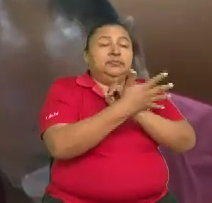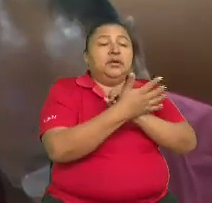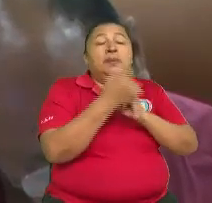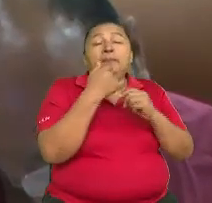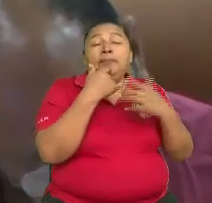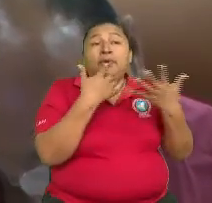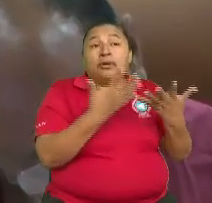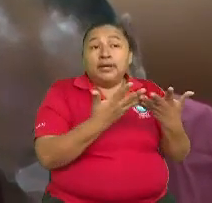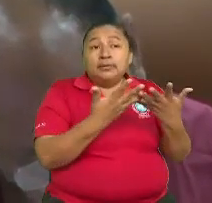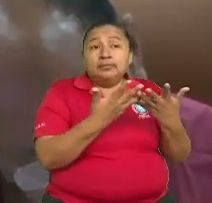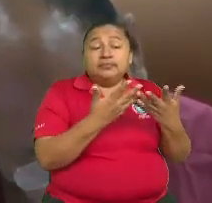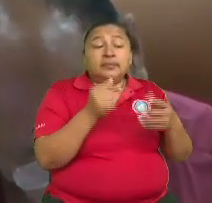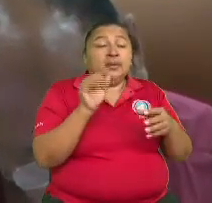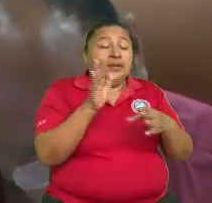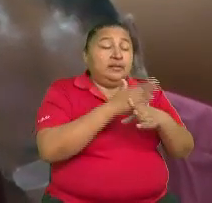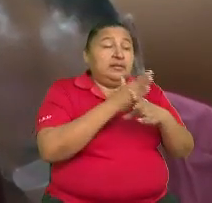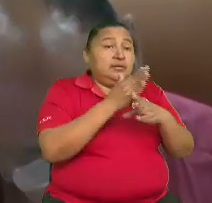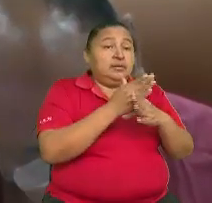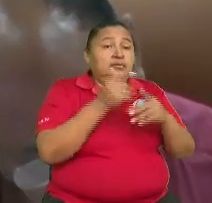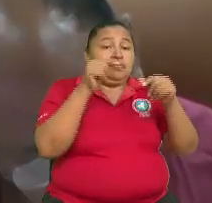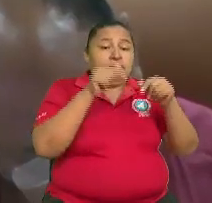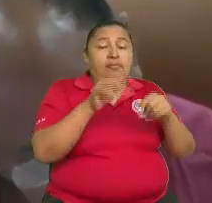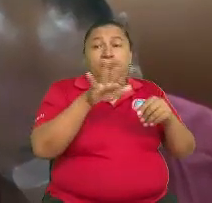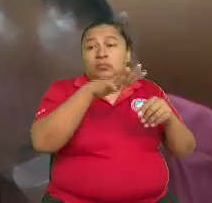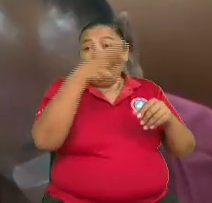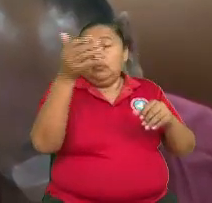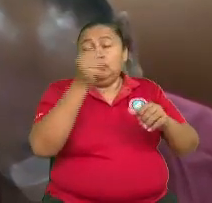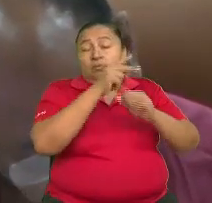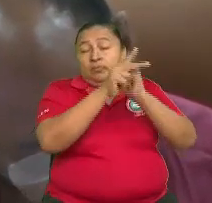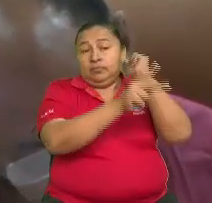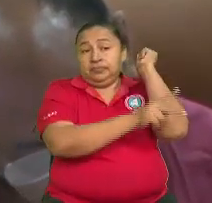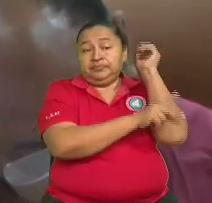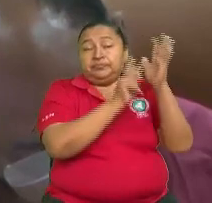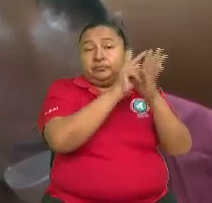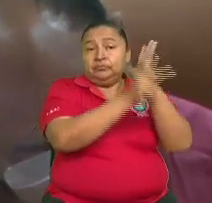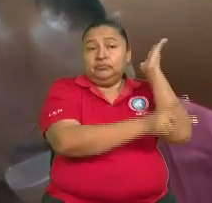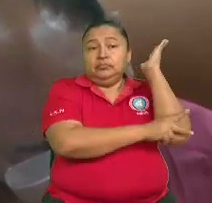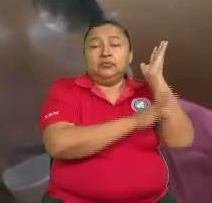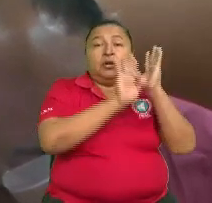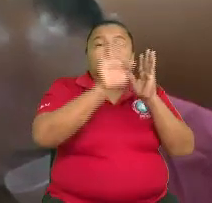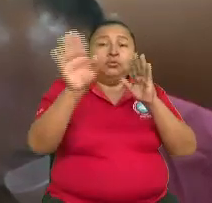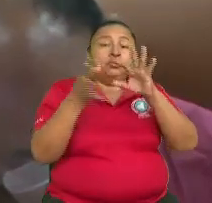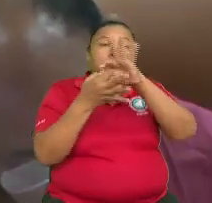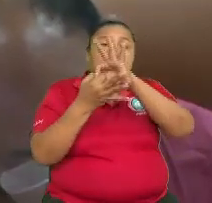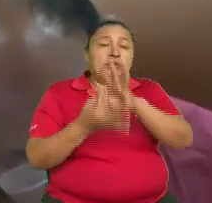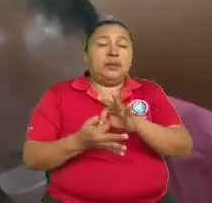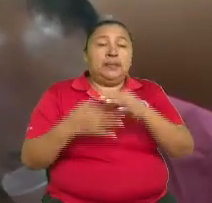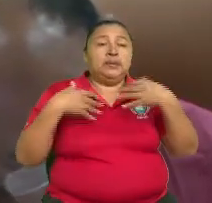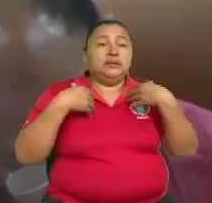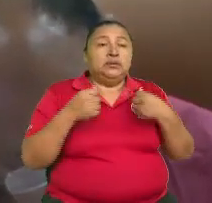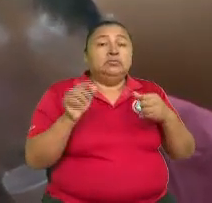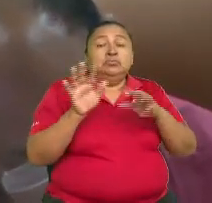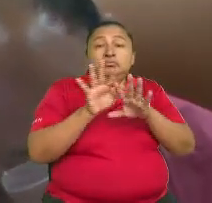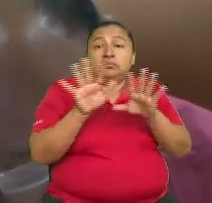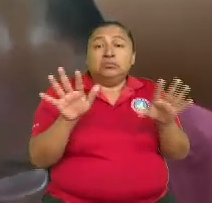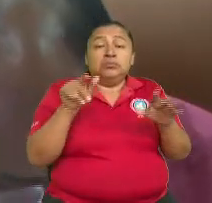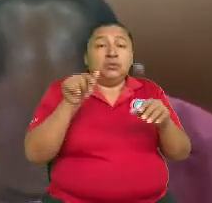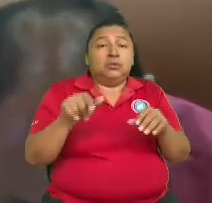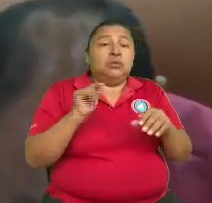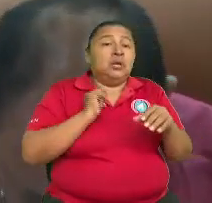Porque, a diferencia de la mayoría de estos otros países, sus sistemas de salud prácticamente